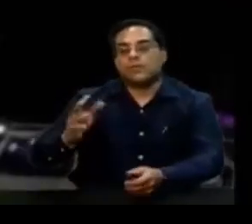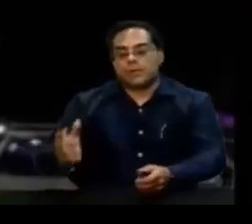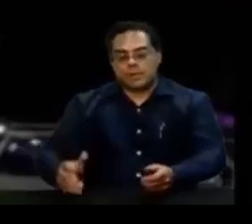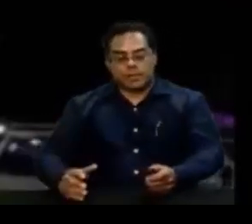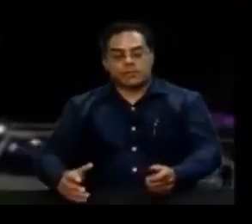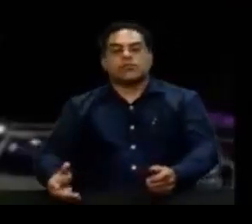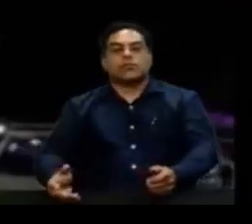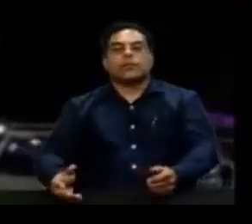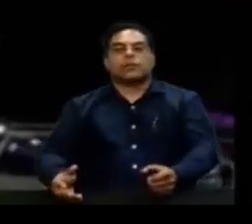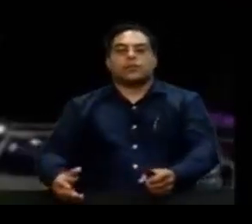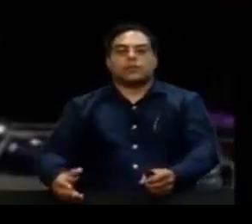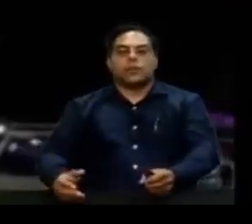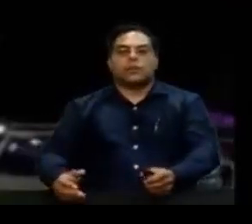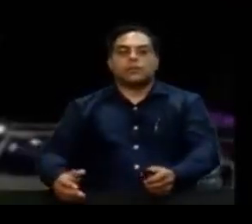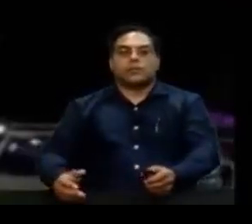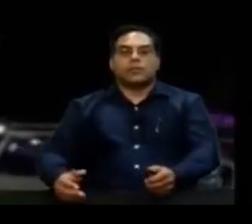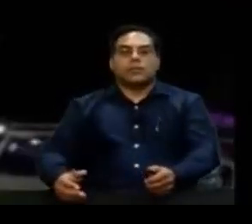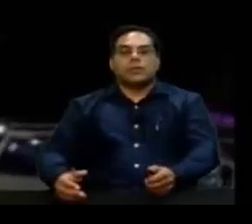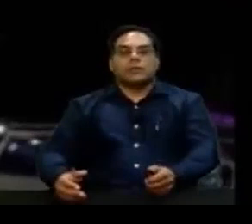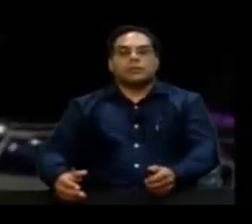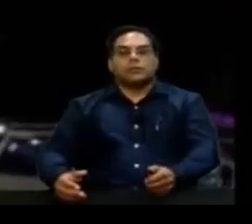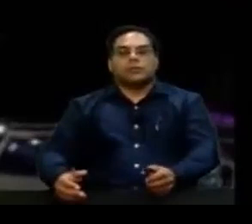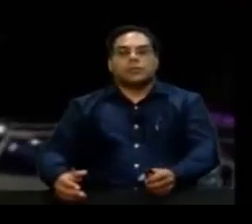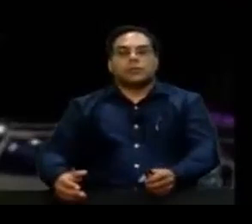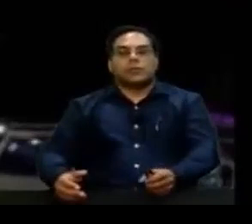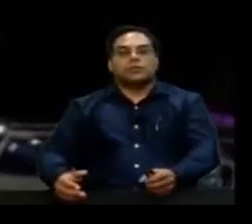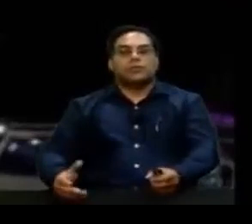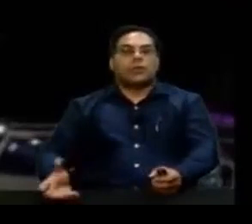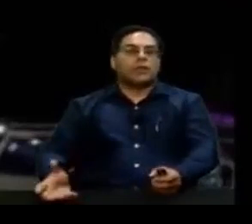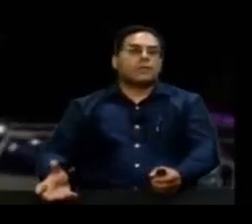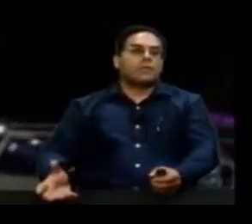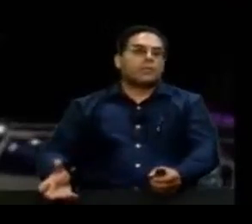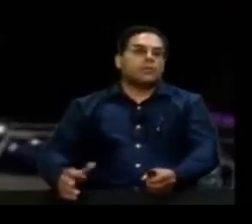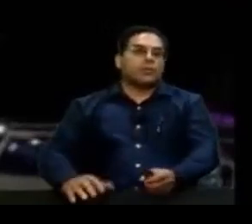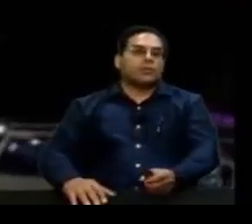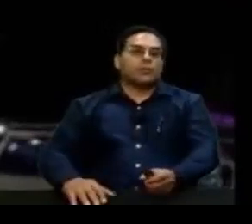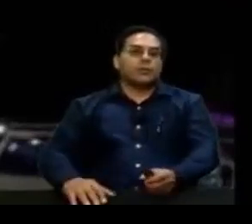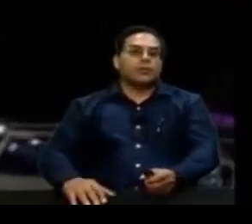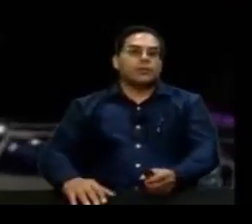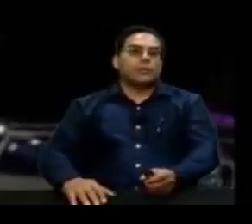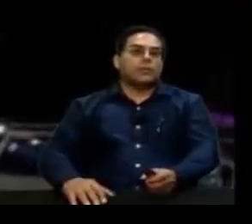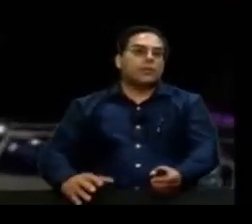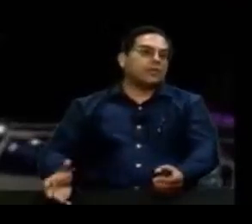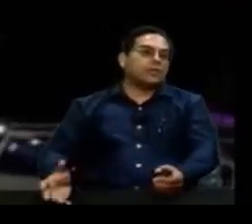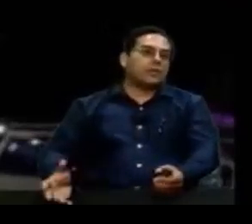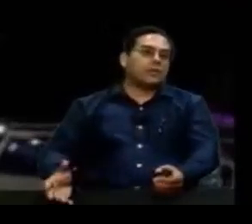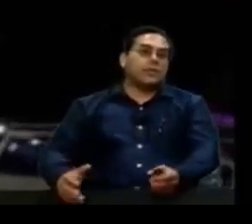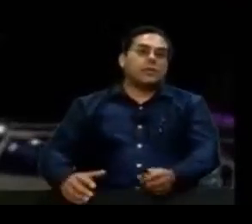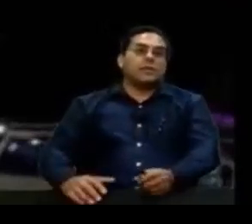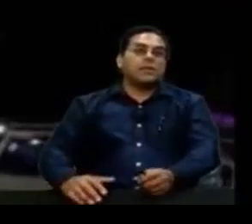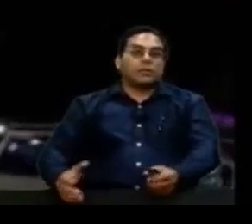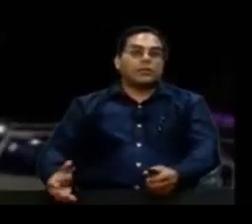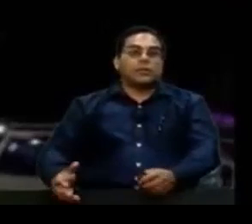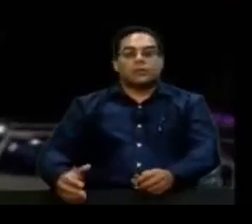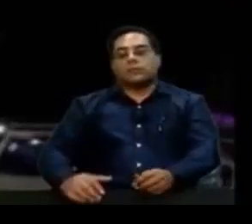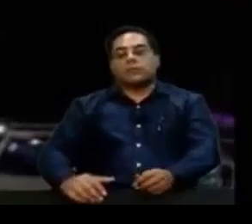pusimos la malla para que sostuviera todos los tejidos, ¿no? Hacemos una sutura y vemos que el postoperatorio es bastante bueno, la cicatriz